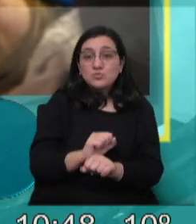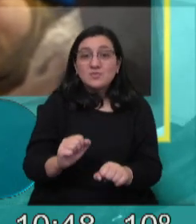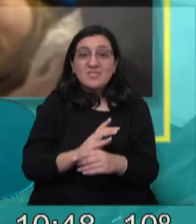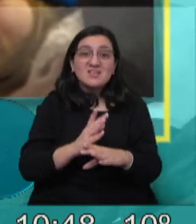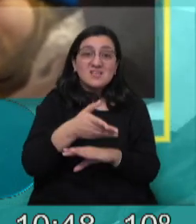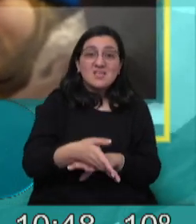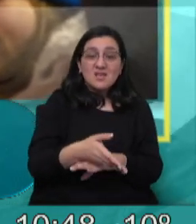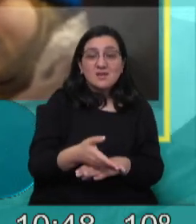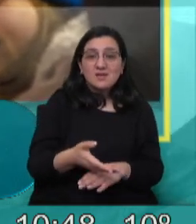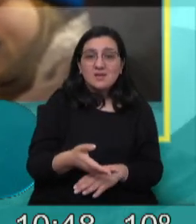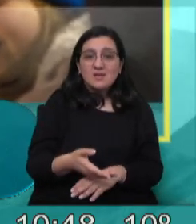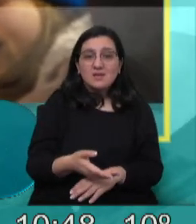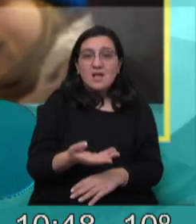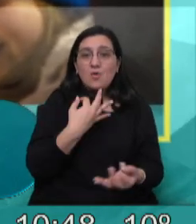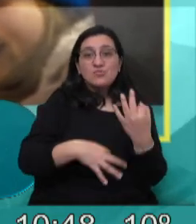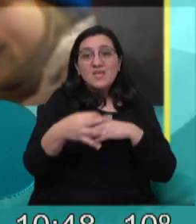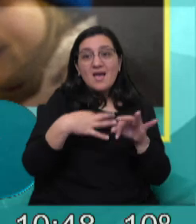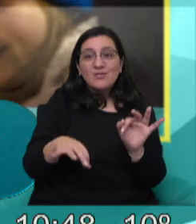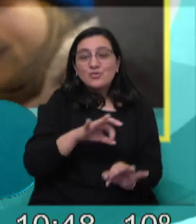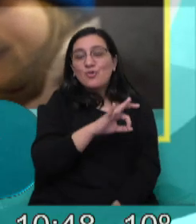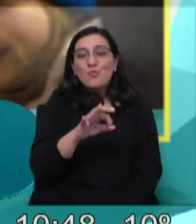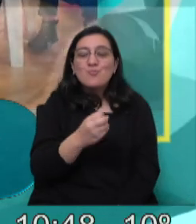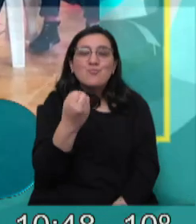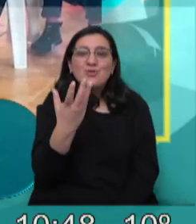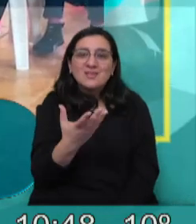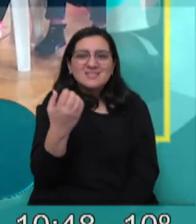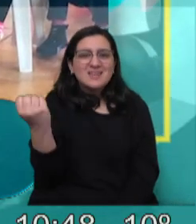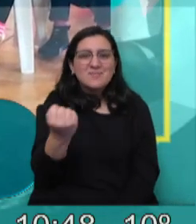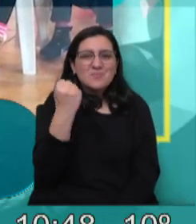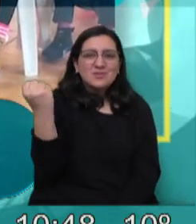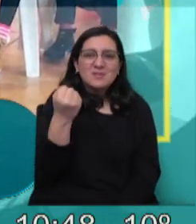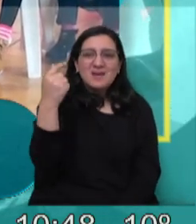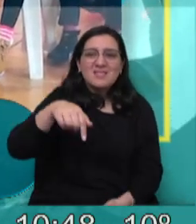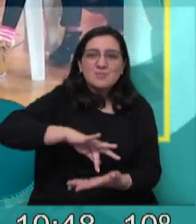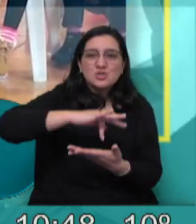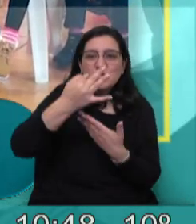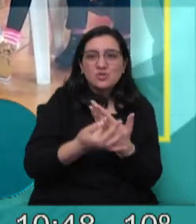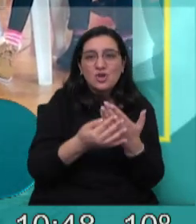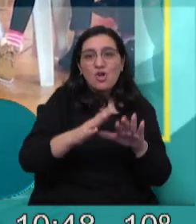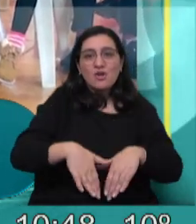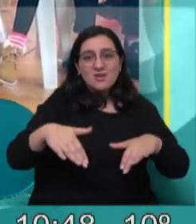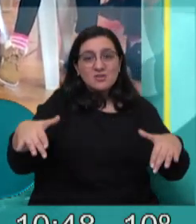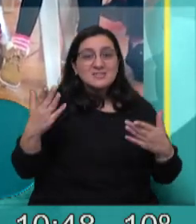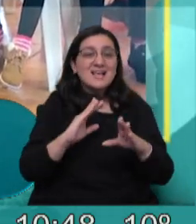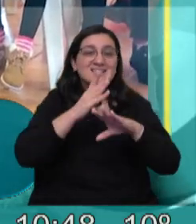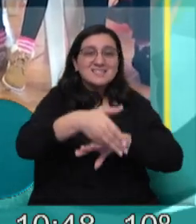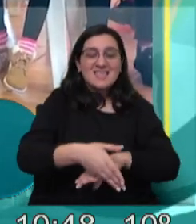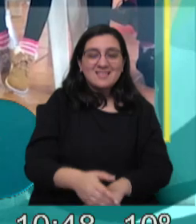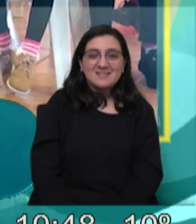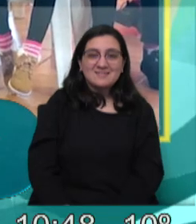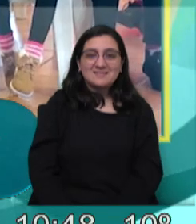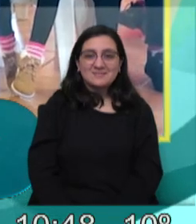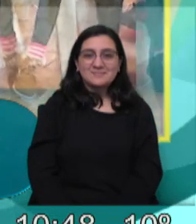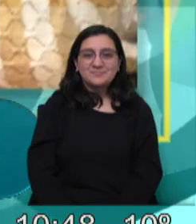acceder a un teatro. ¿Por qué es tan relevante para este proyecto que las niñeces accedan a este tipo de